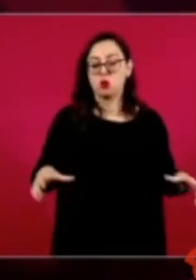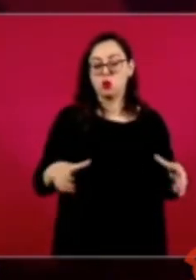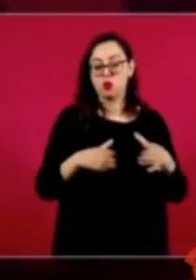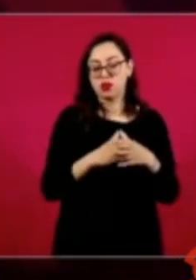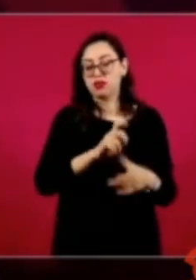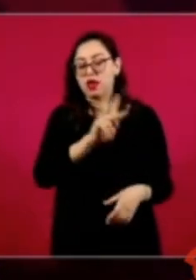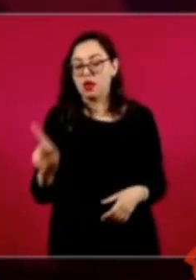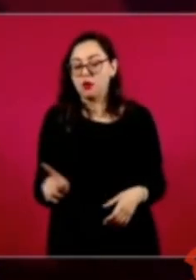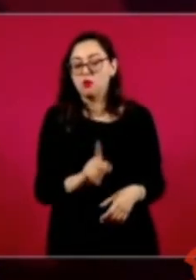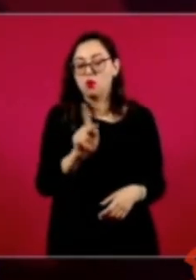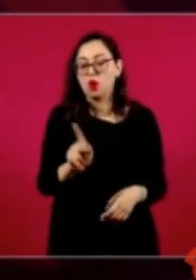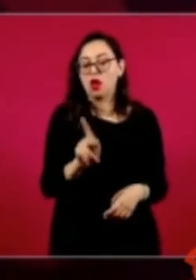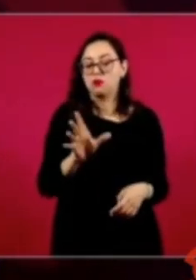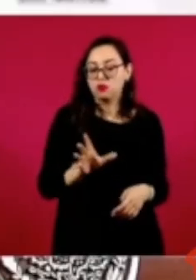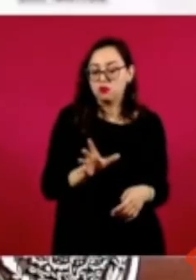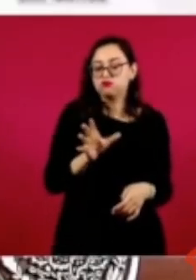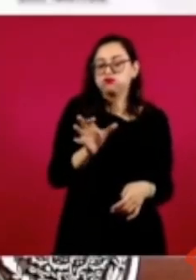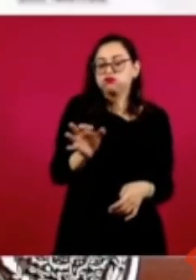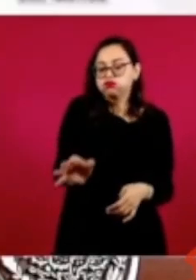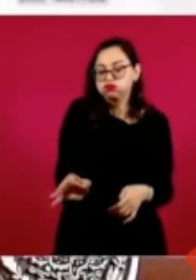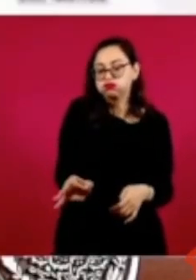caso urbano,